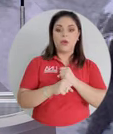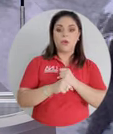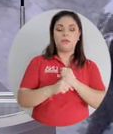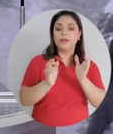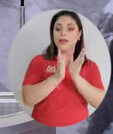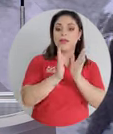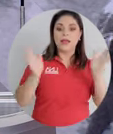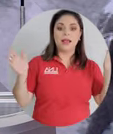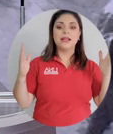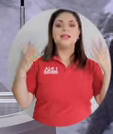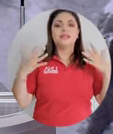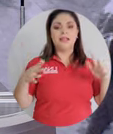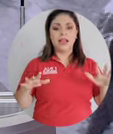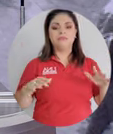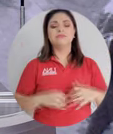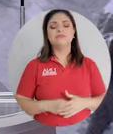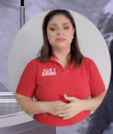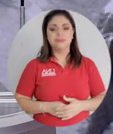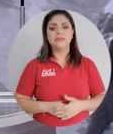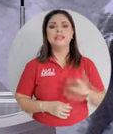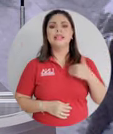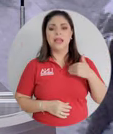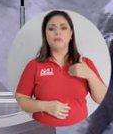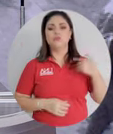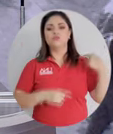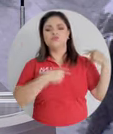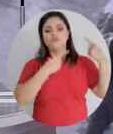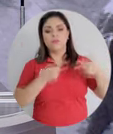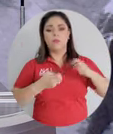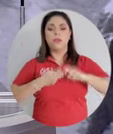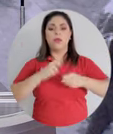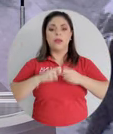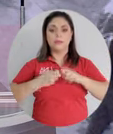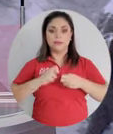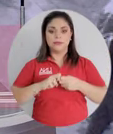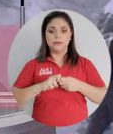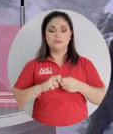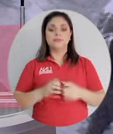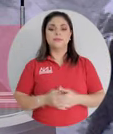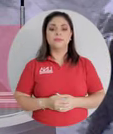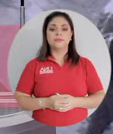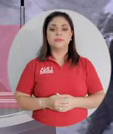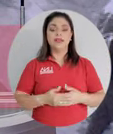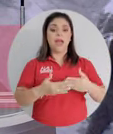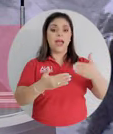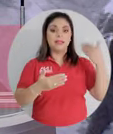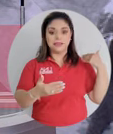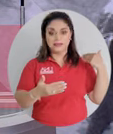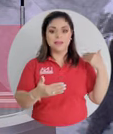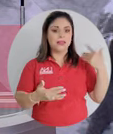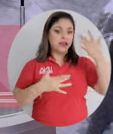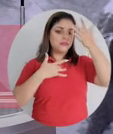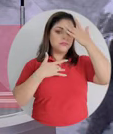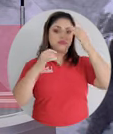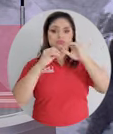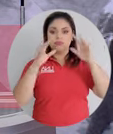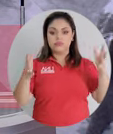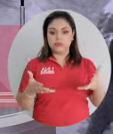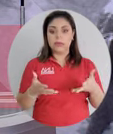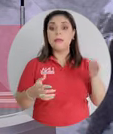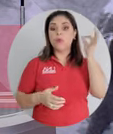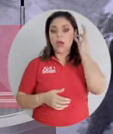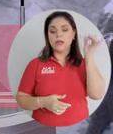en general ya venía dándonos problemas antes del confinamiento de la pandemia, y